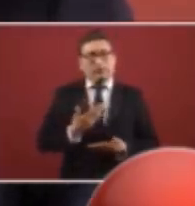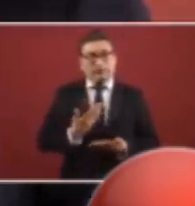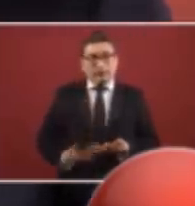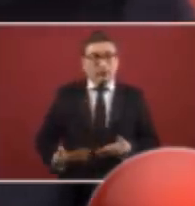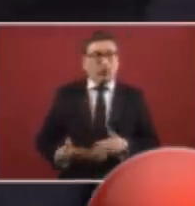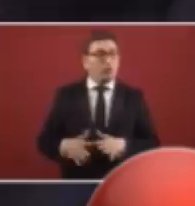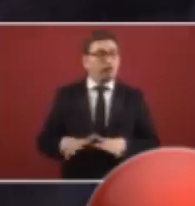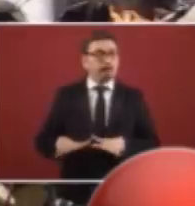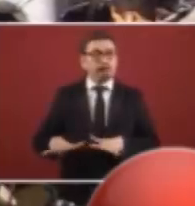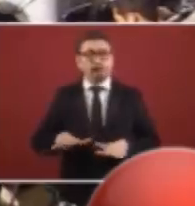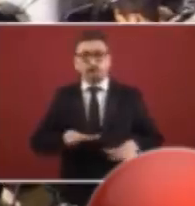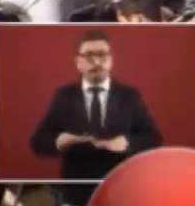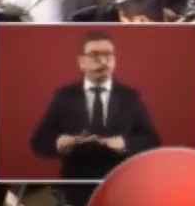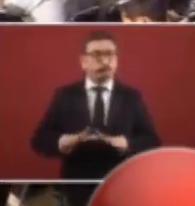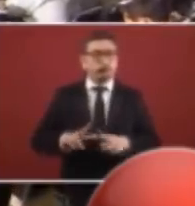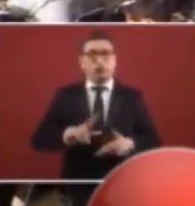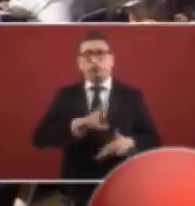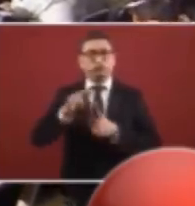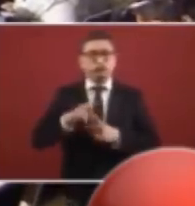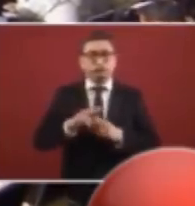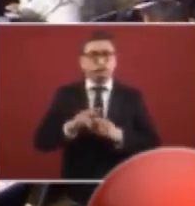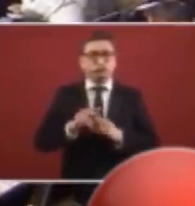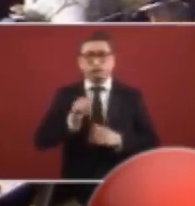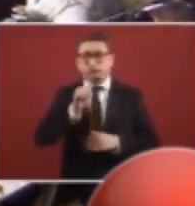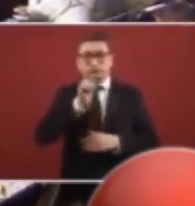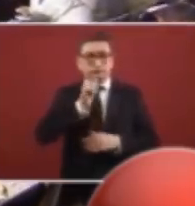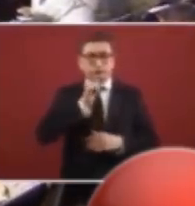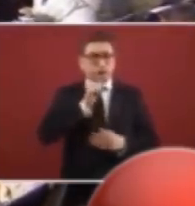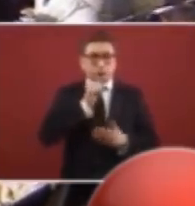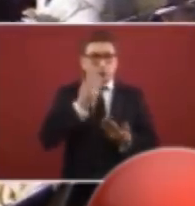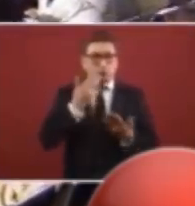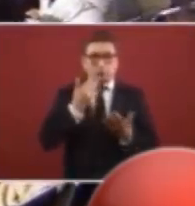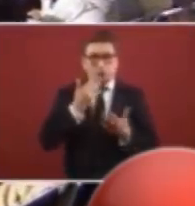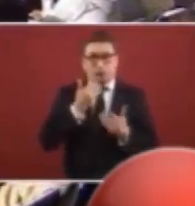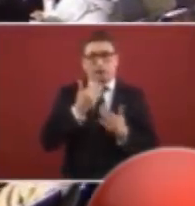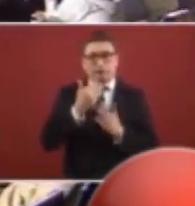por fenómenos naturales en todo este año,